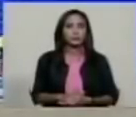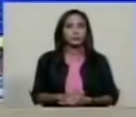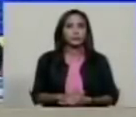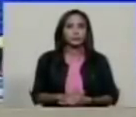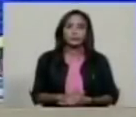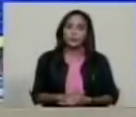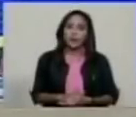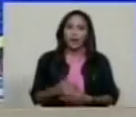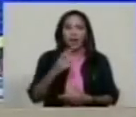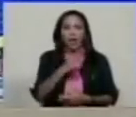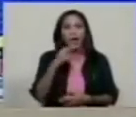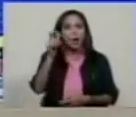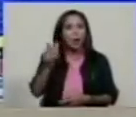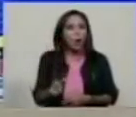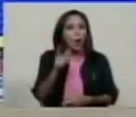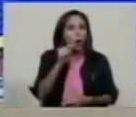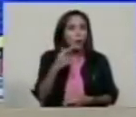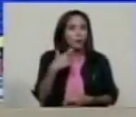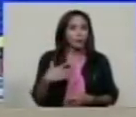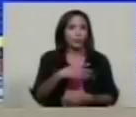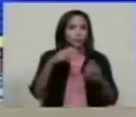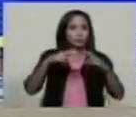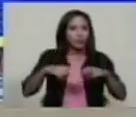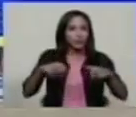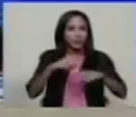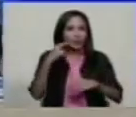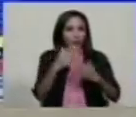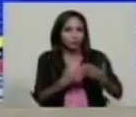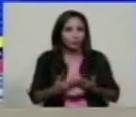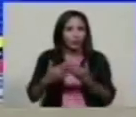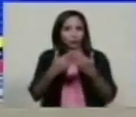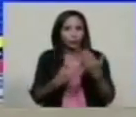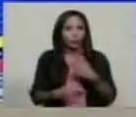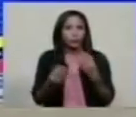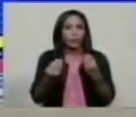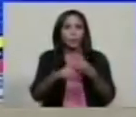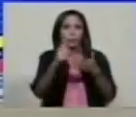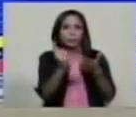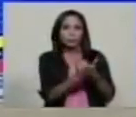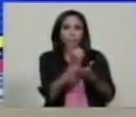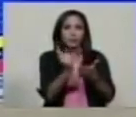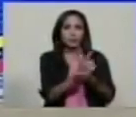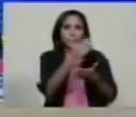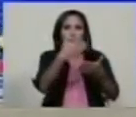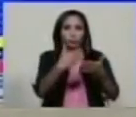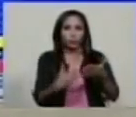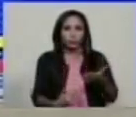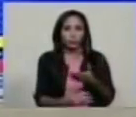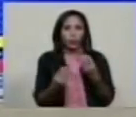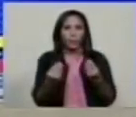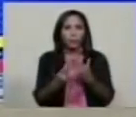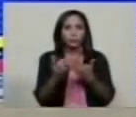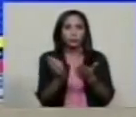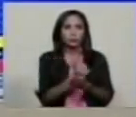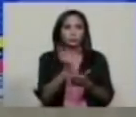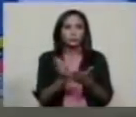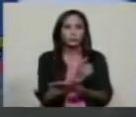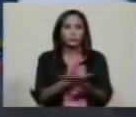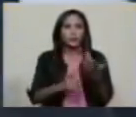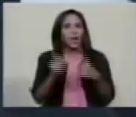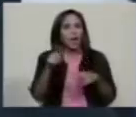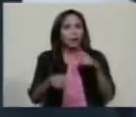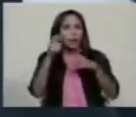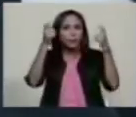falsos de la izquierda, es experto, estudioso, ha escrito varios libros, porque hay gente que se aferra a algunos